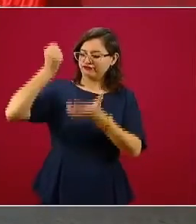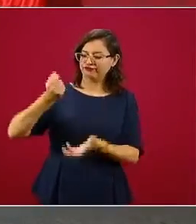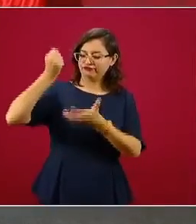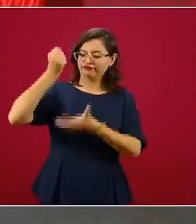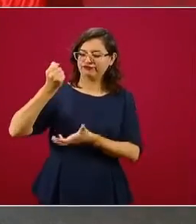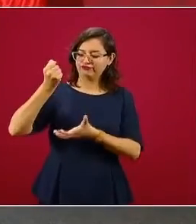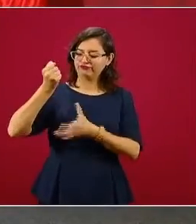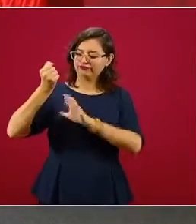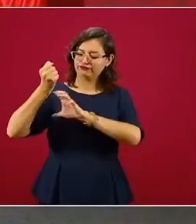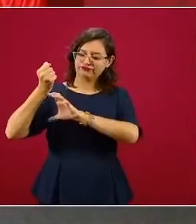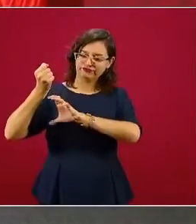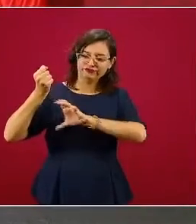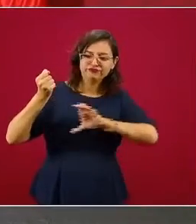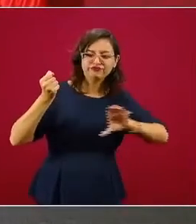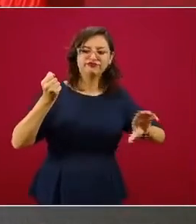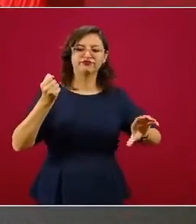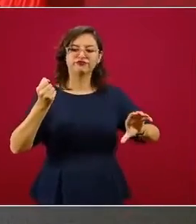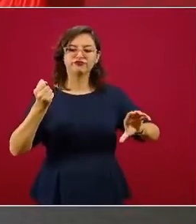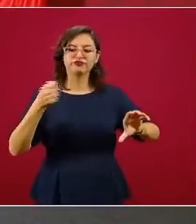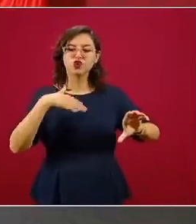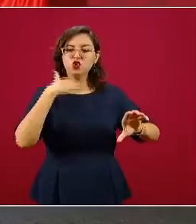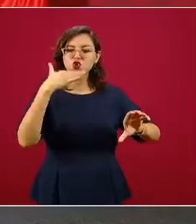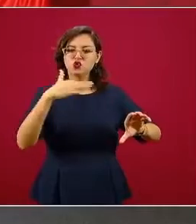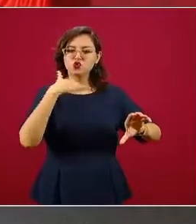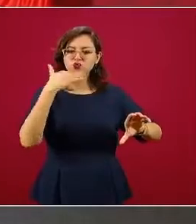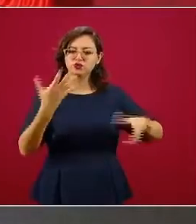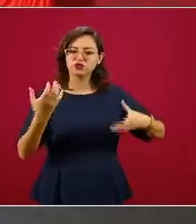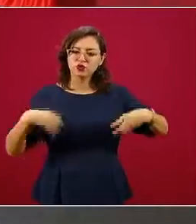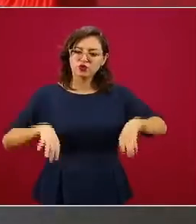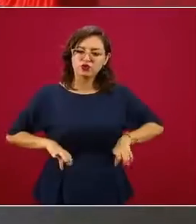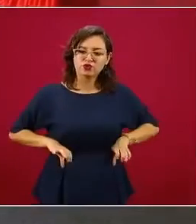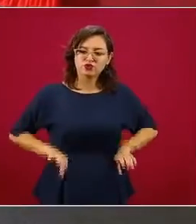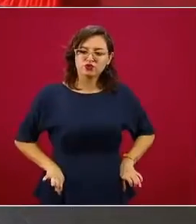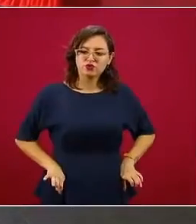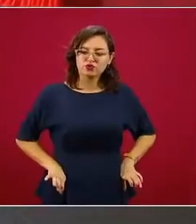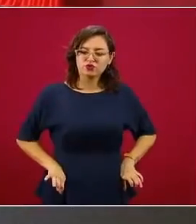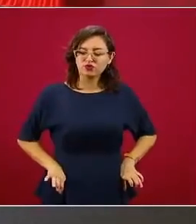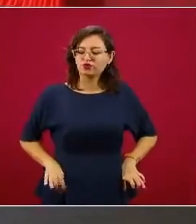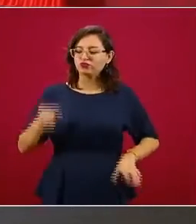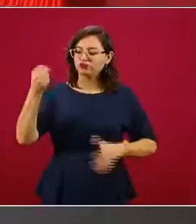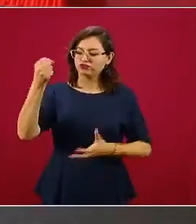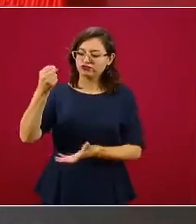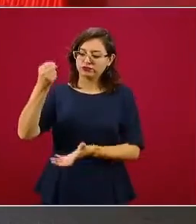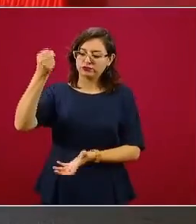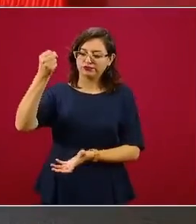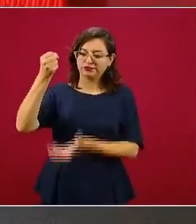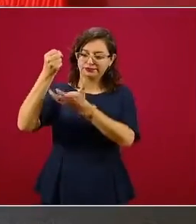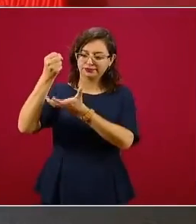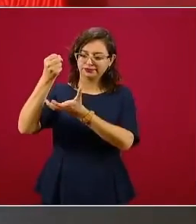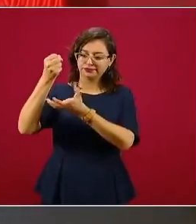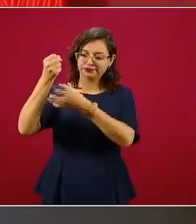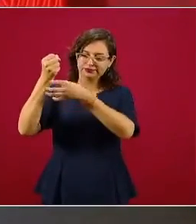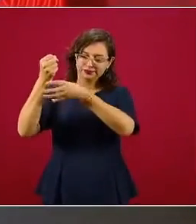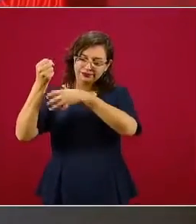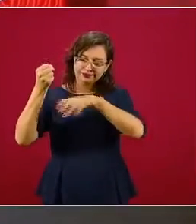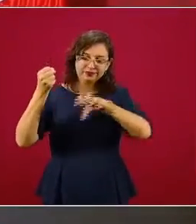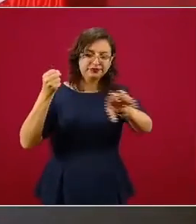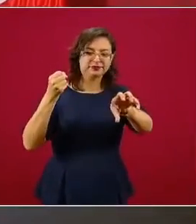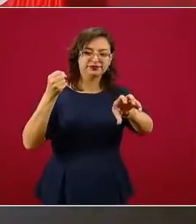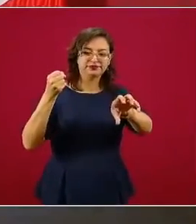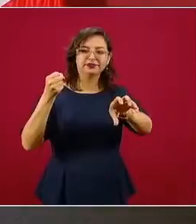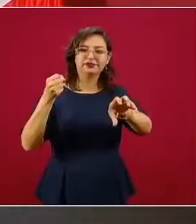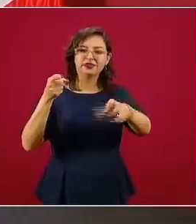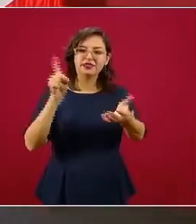por la corrupción, y otra cantidad también importante se quedaba en el mismo